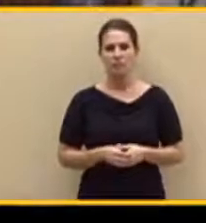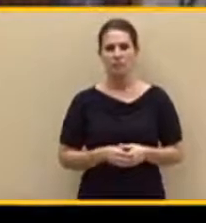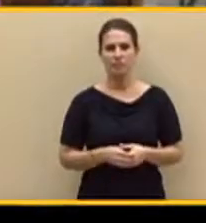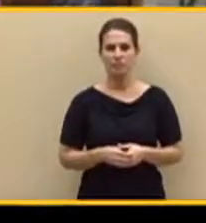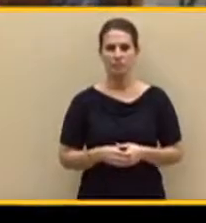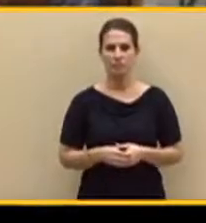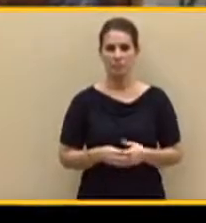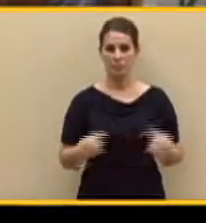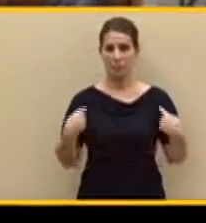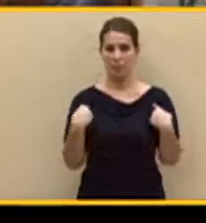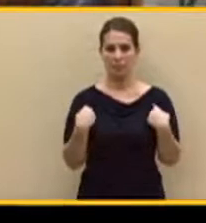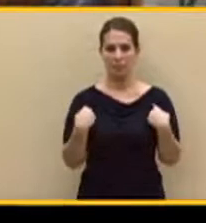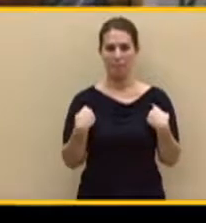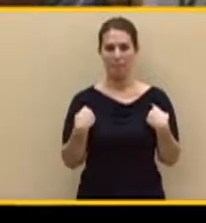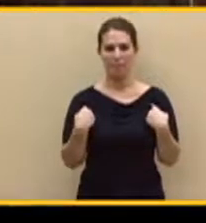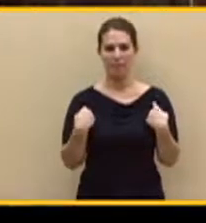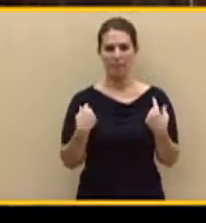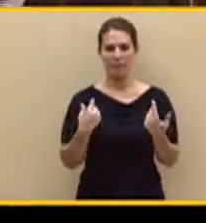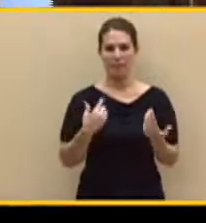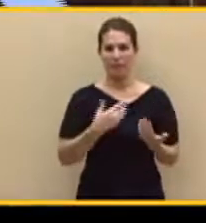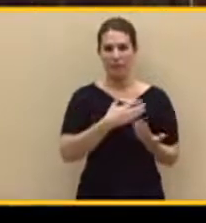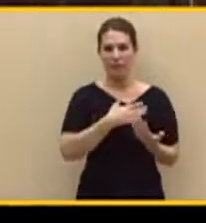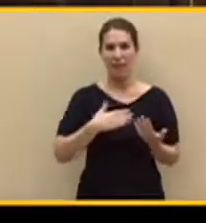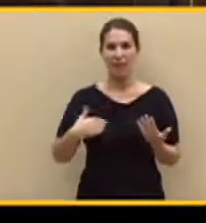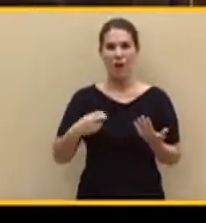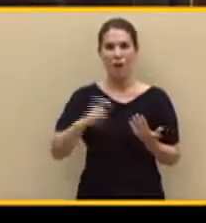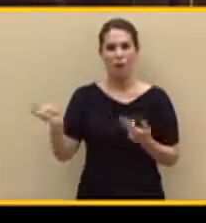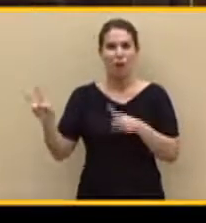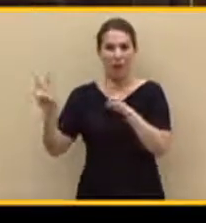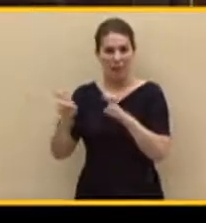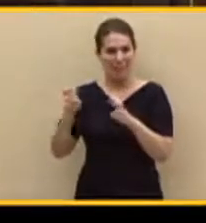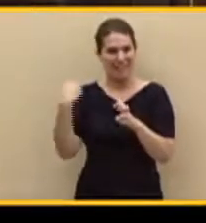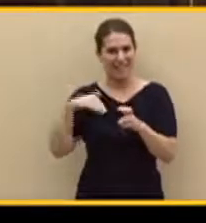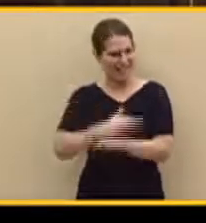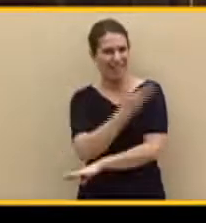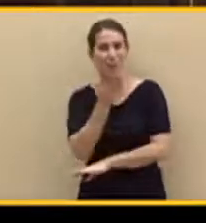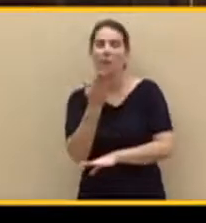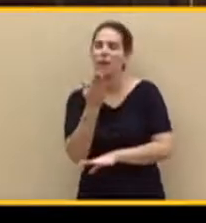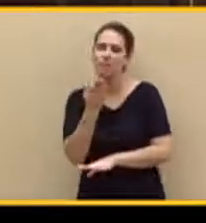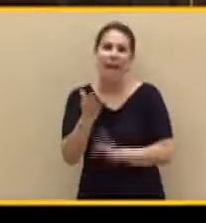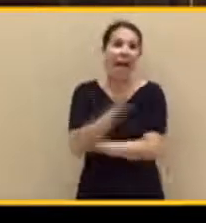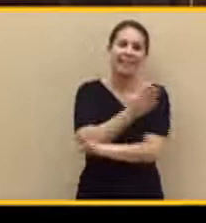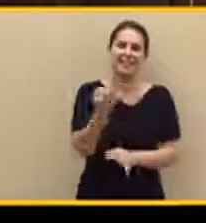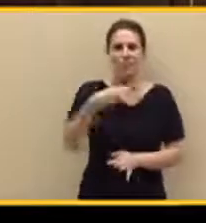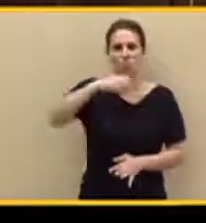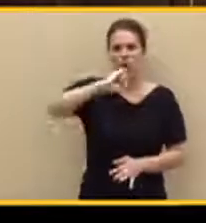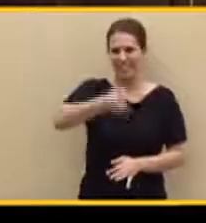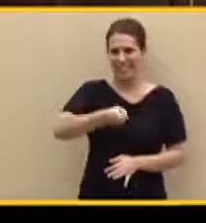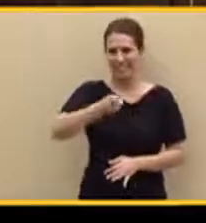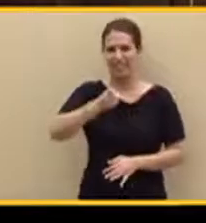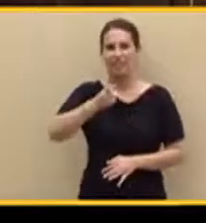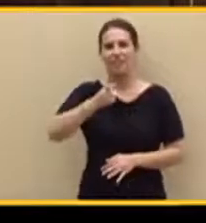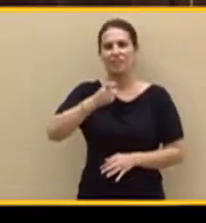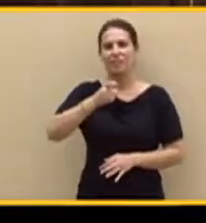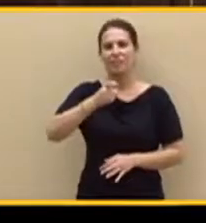querría pasar de punto, pero es que tenemos que hablar del señor Mois. Miren, Mois, el fiscal jefe anticorrupción, el fiscal